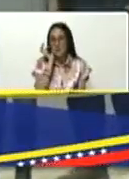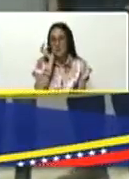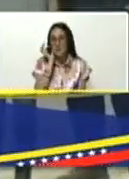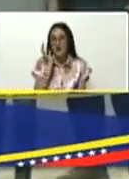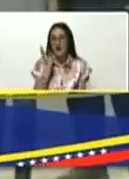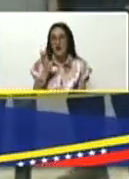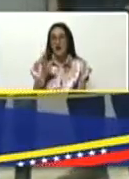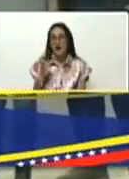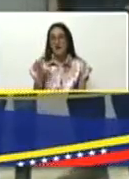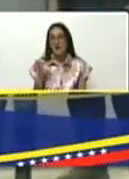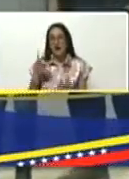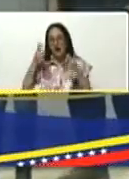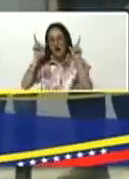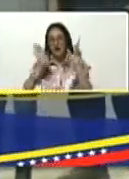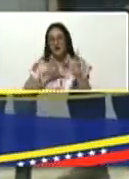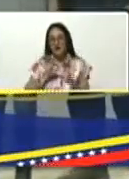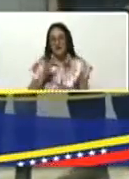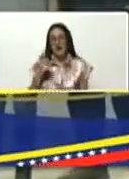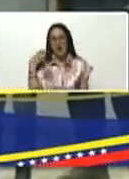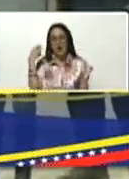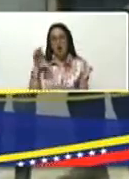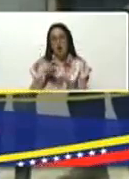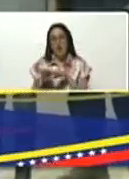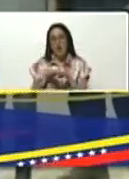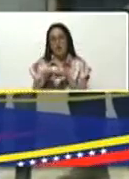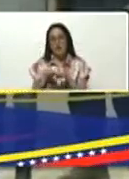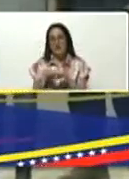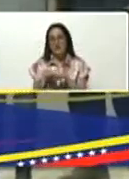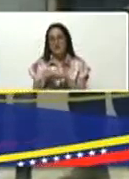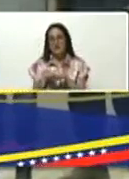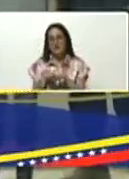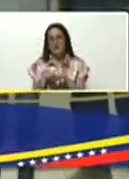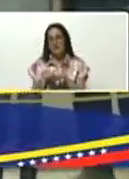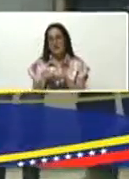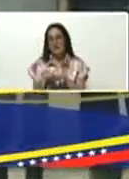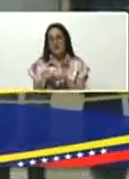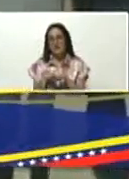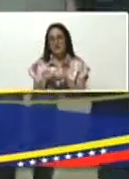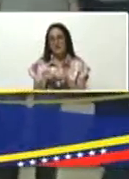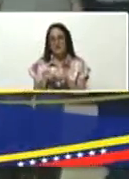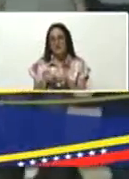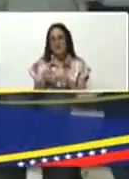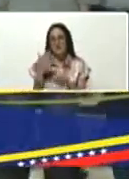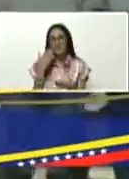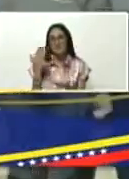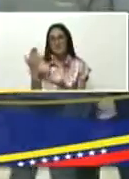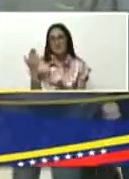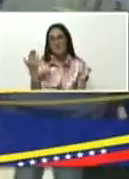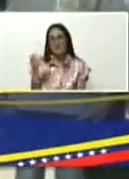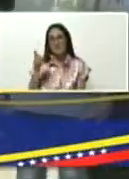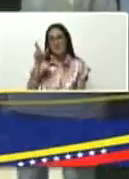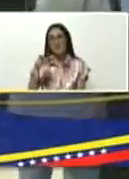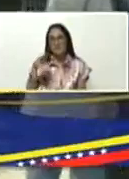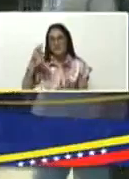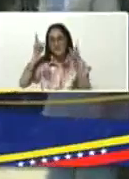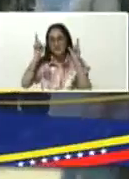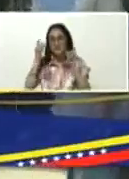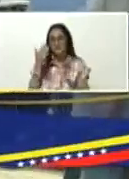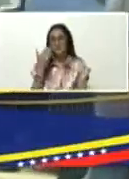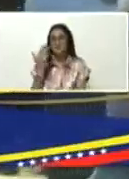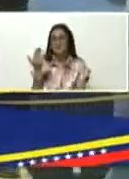ganaderos y ganaderas del estado Cojedes, y con Beto. Beto, que es este muñeco que está aquí,